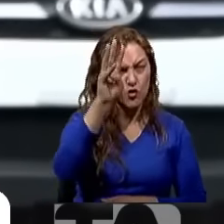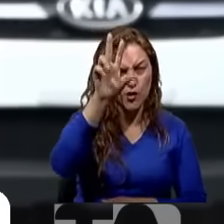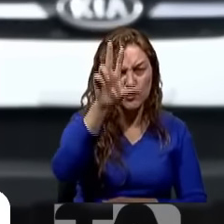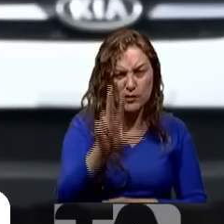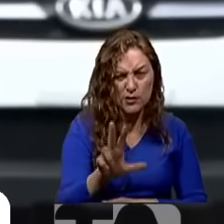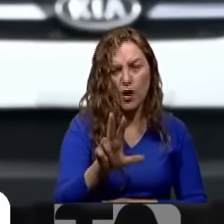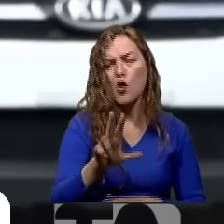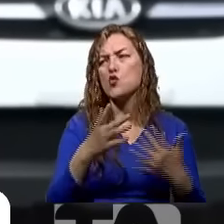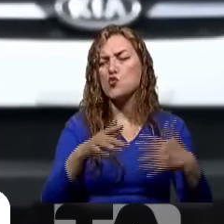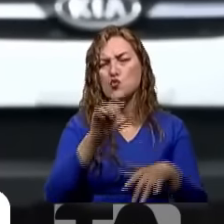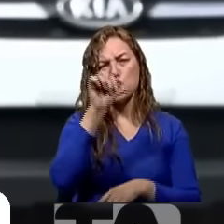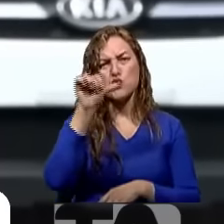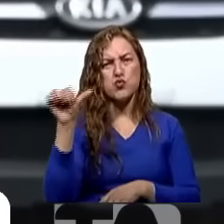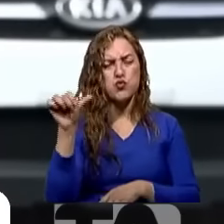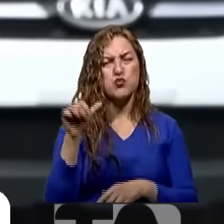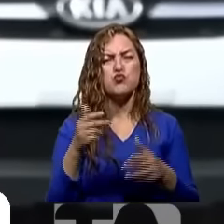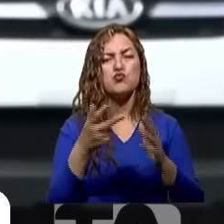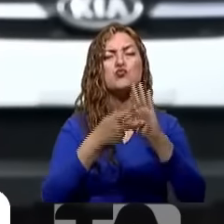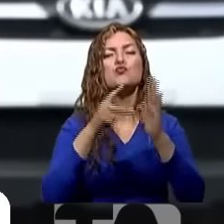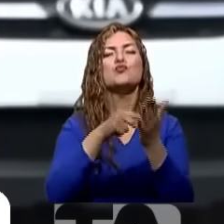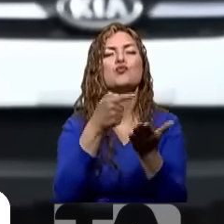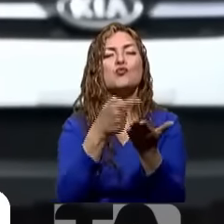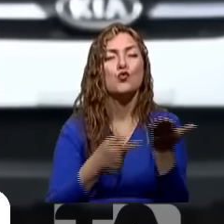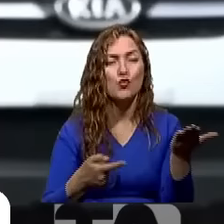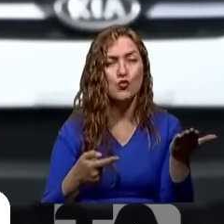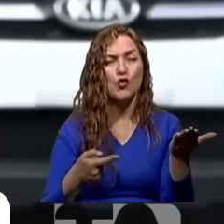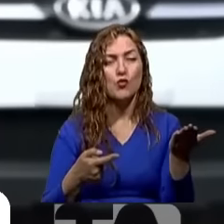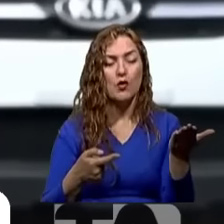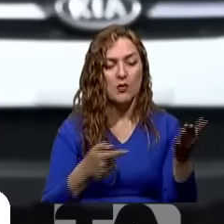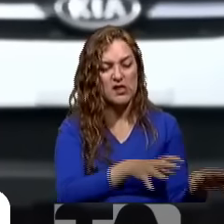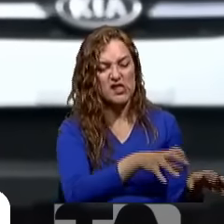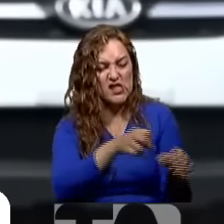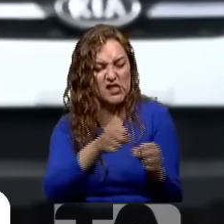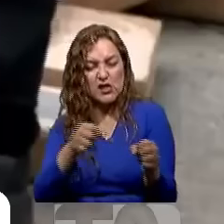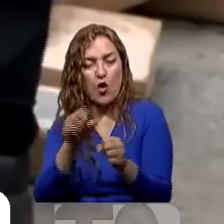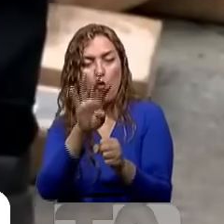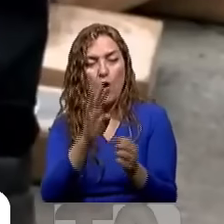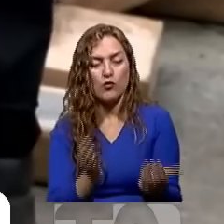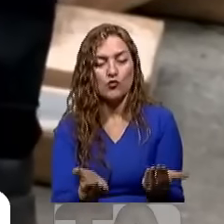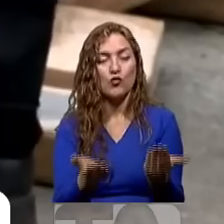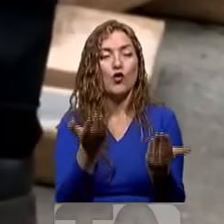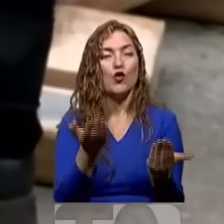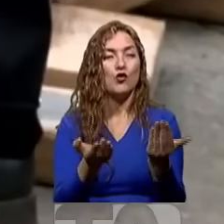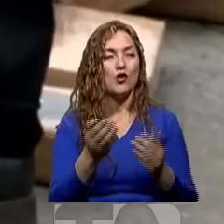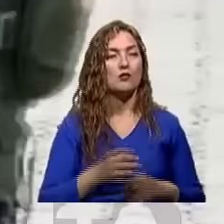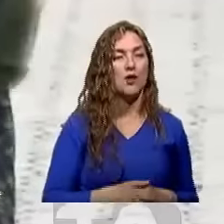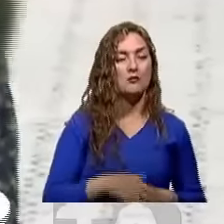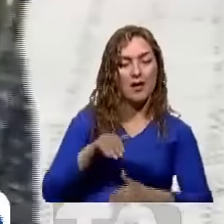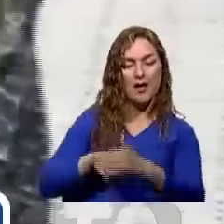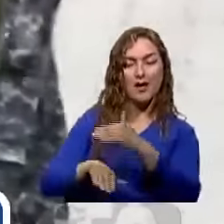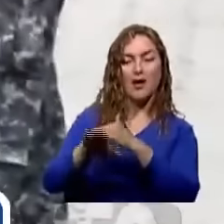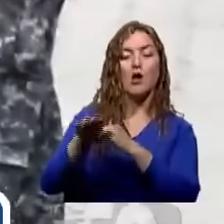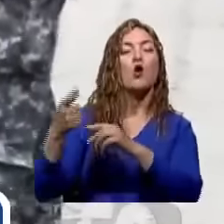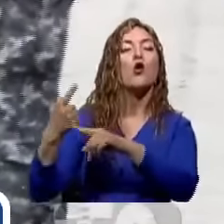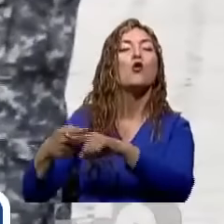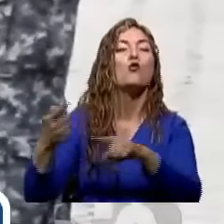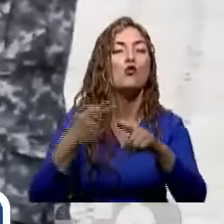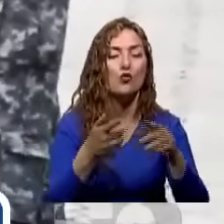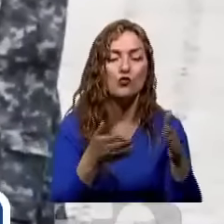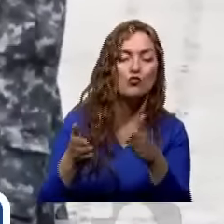163 casos de drogas, lo cual representa realizar la incautación de 4 toneladas. La droga ingresa al país por diferentes vías